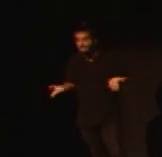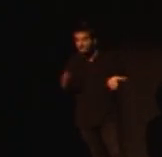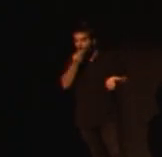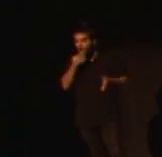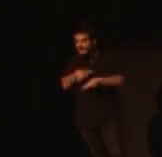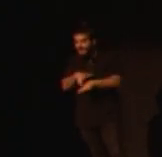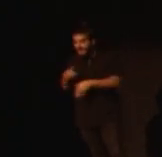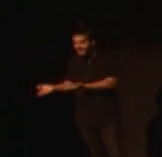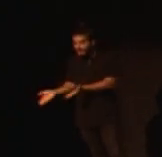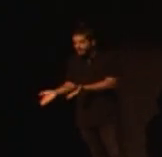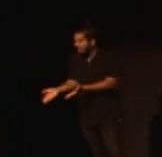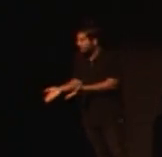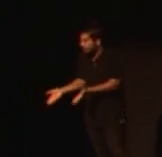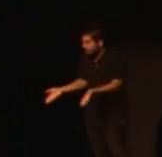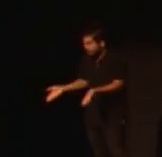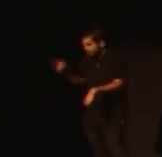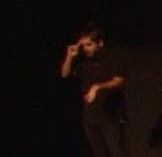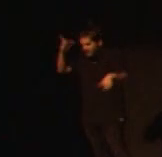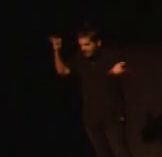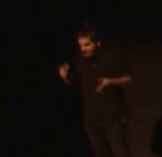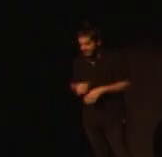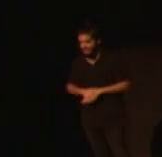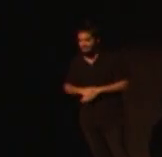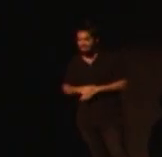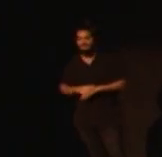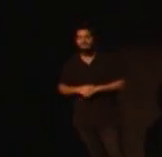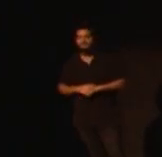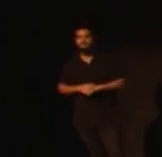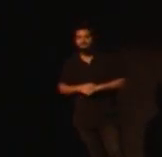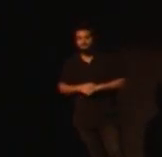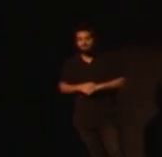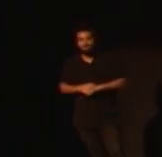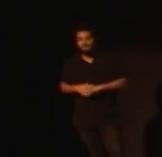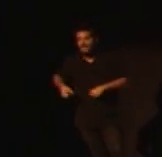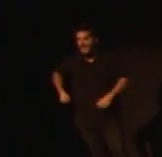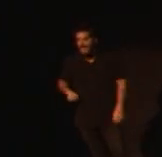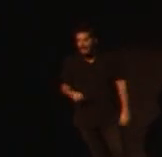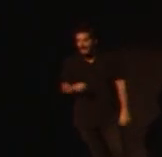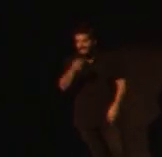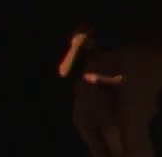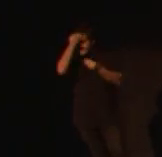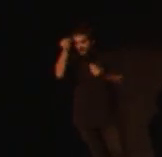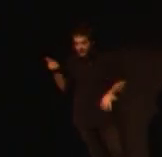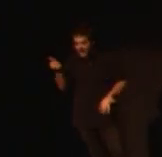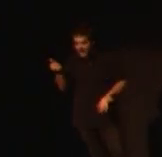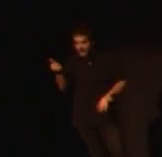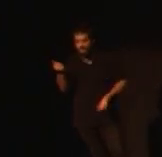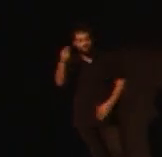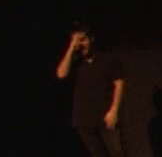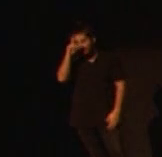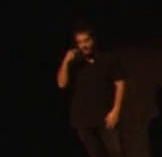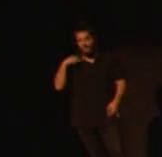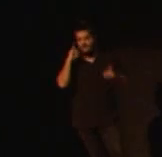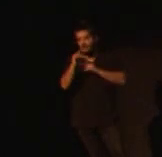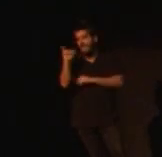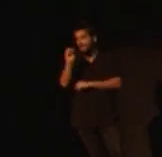gato? Ay, yo qué sé. El equipaje. Ay, ya decía yo que se me olvidaba algo. Ah, pero por eso no te preocupes, que llamo a Juan. ¿Tienes su